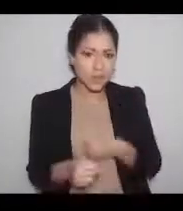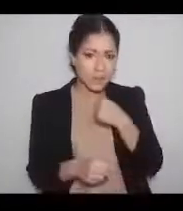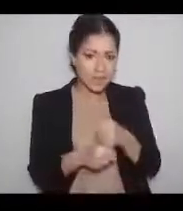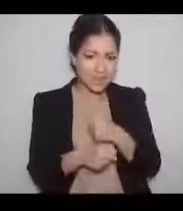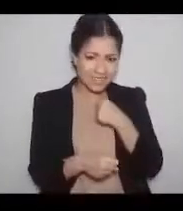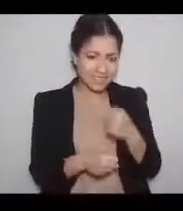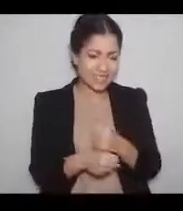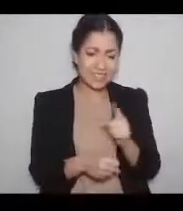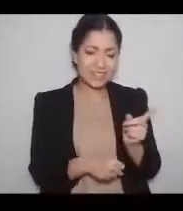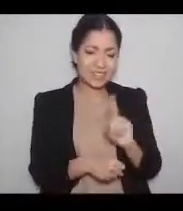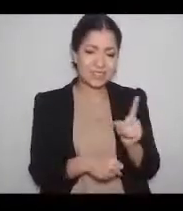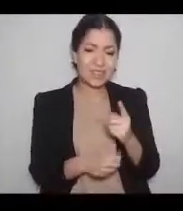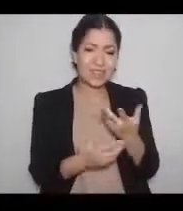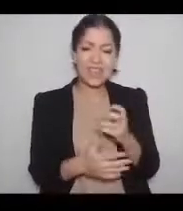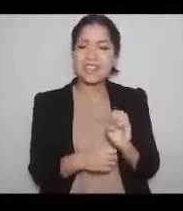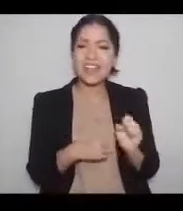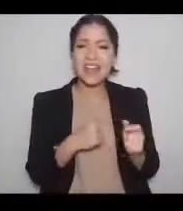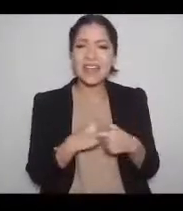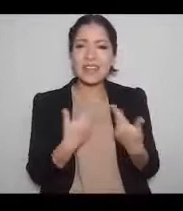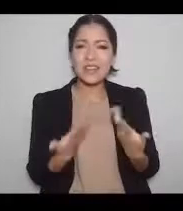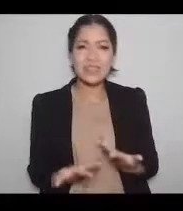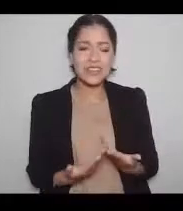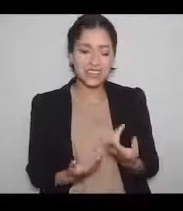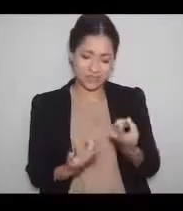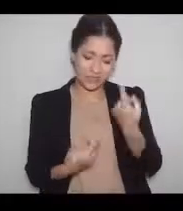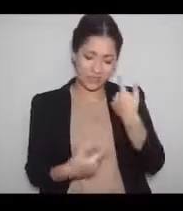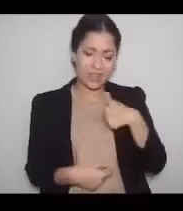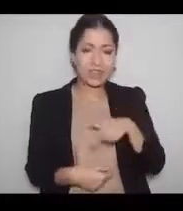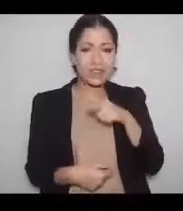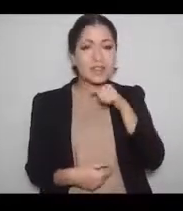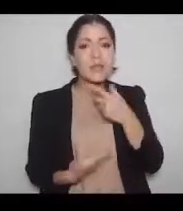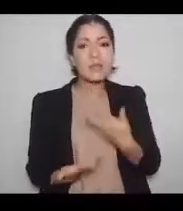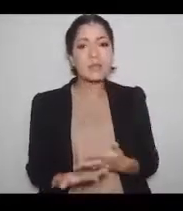Kepler, pero encontré un dato muy chingo.